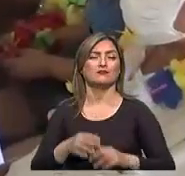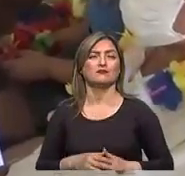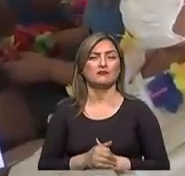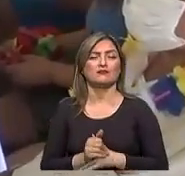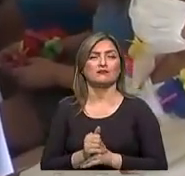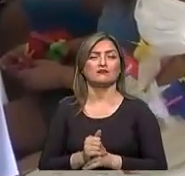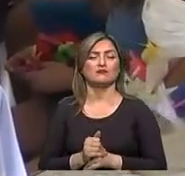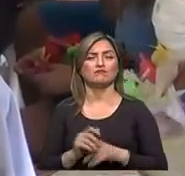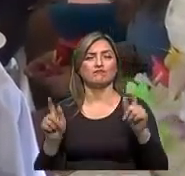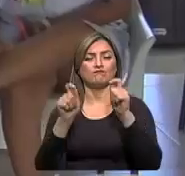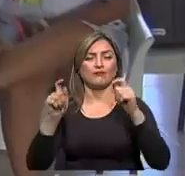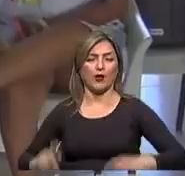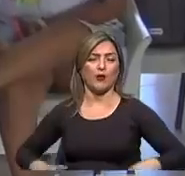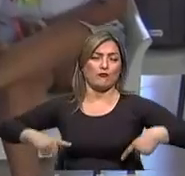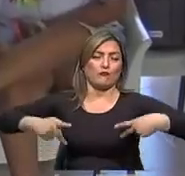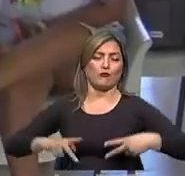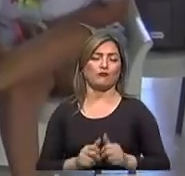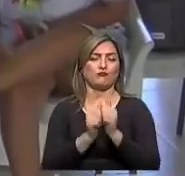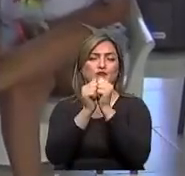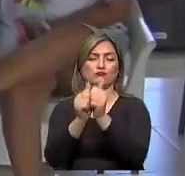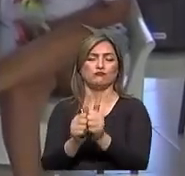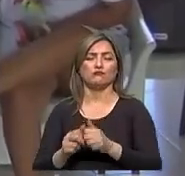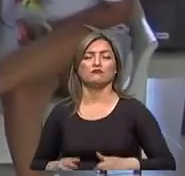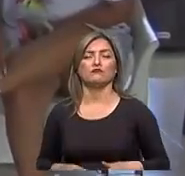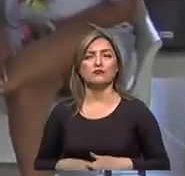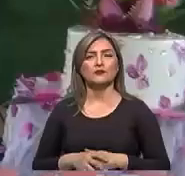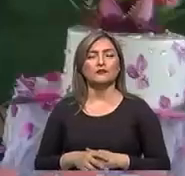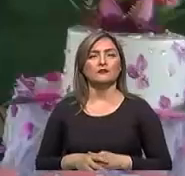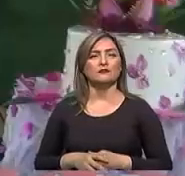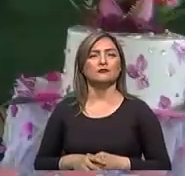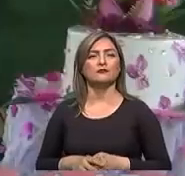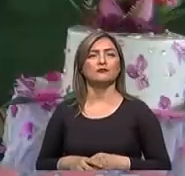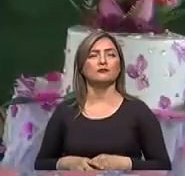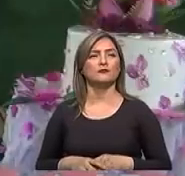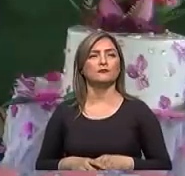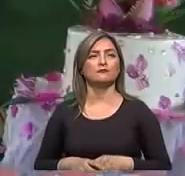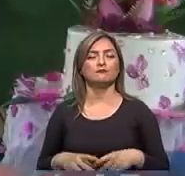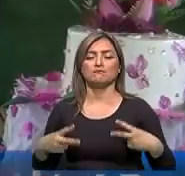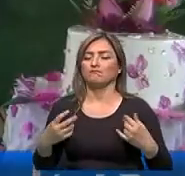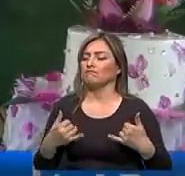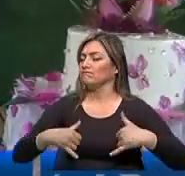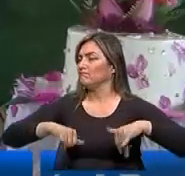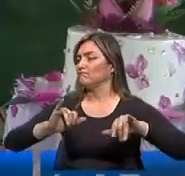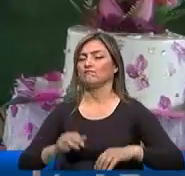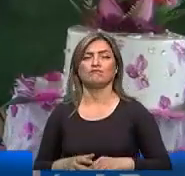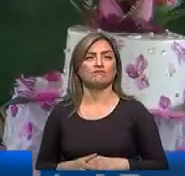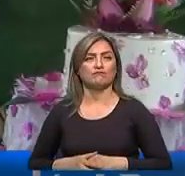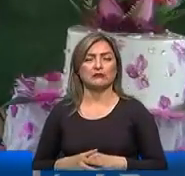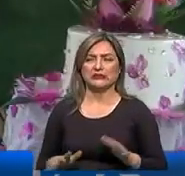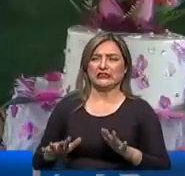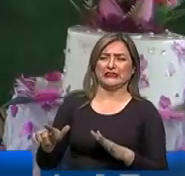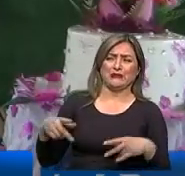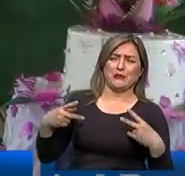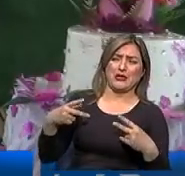donde celebraron el tener la dicha de estar con la matrona de la familia. Todavía, no lo creo